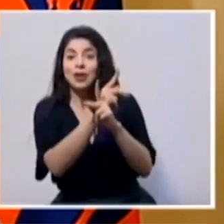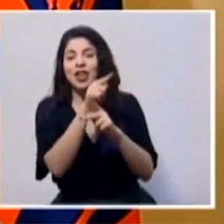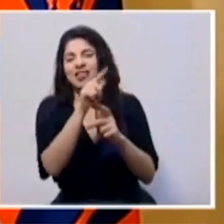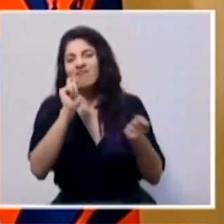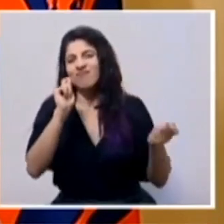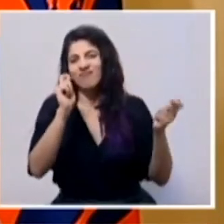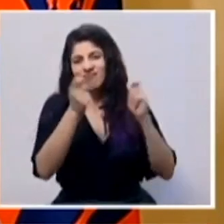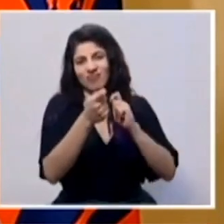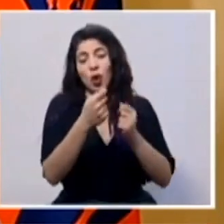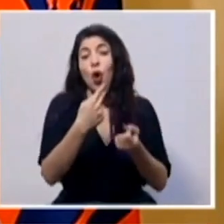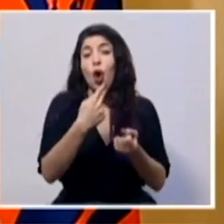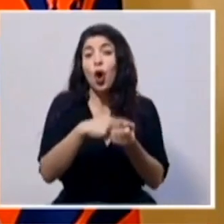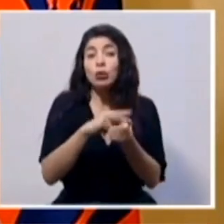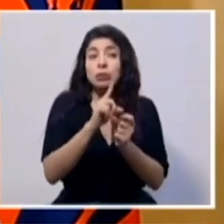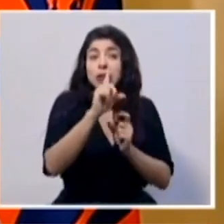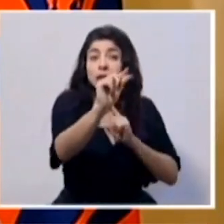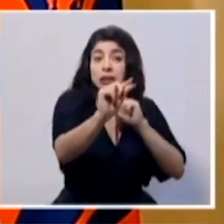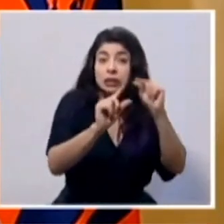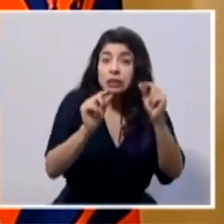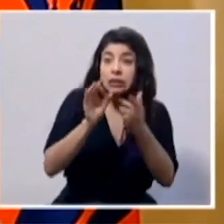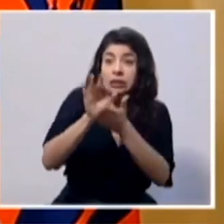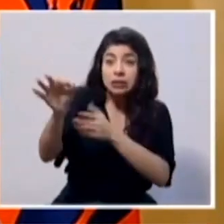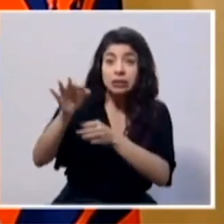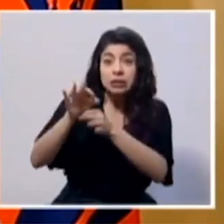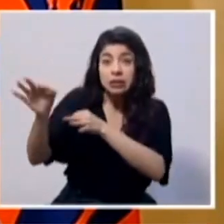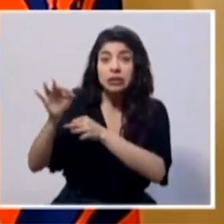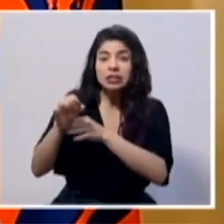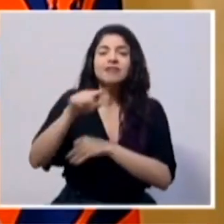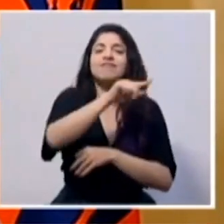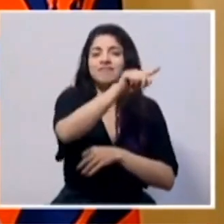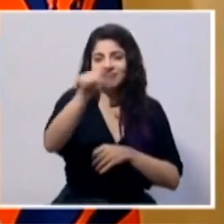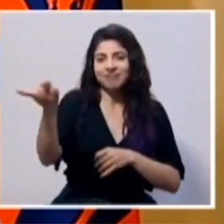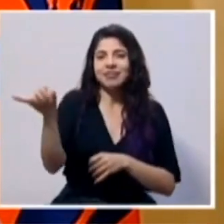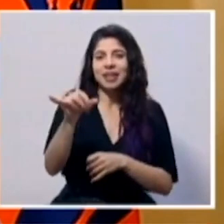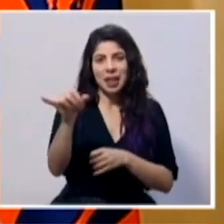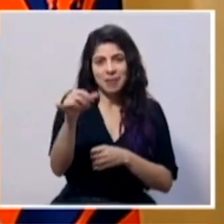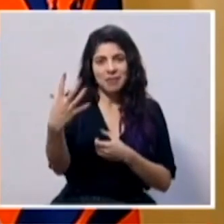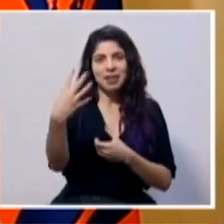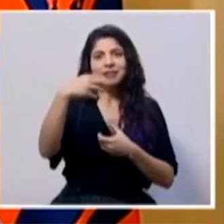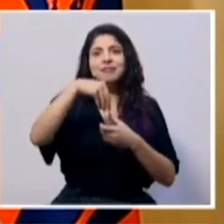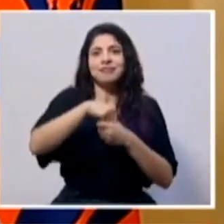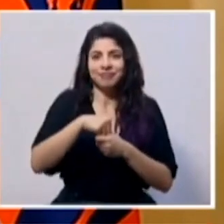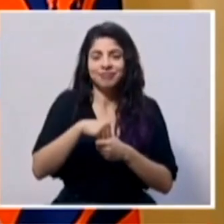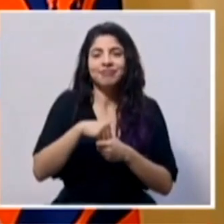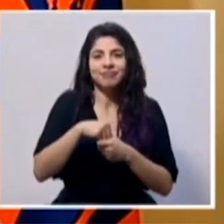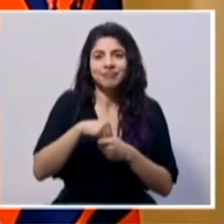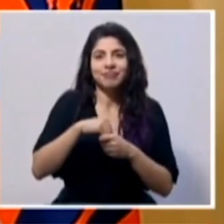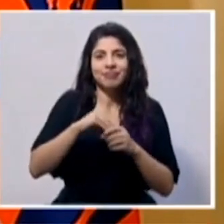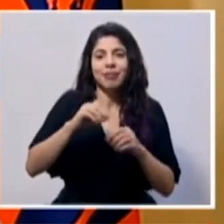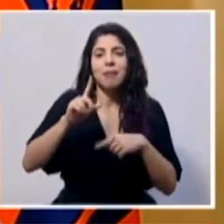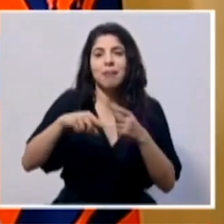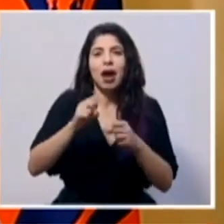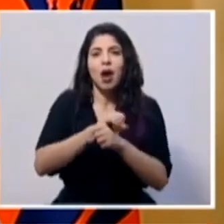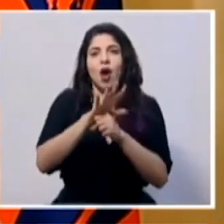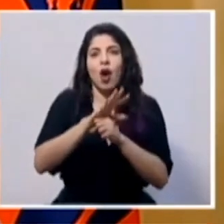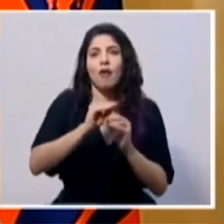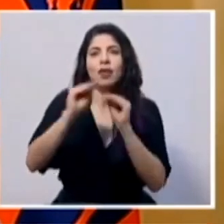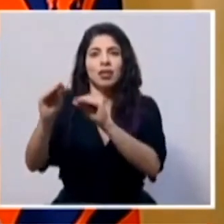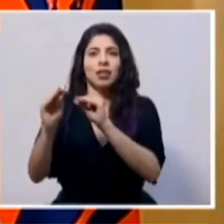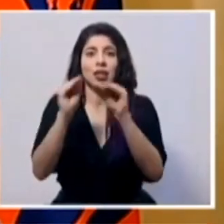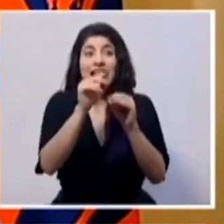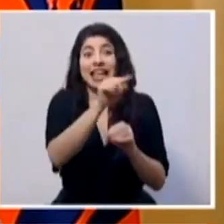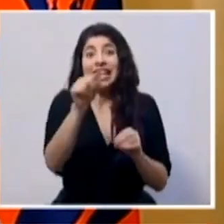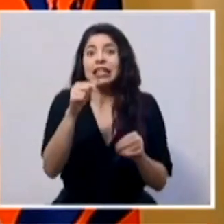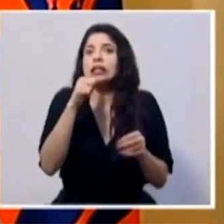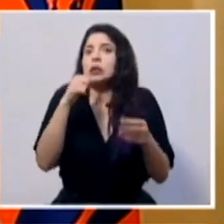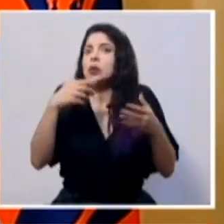y los hospitales regionales y periféricos tendrían que ser parte de centros que van a albergar pacientes COVID. No queremos llegar